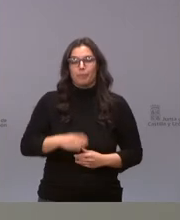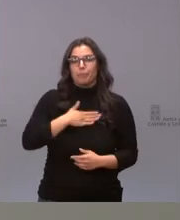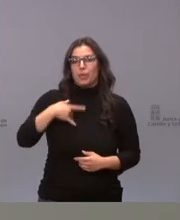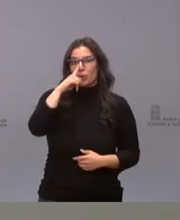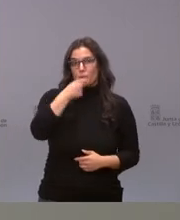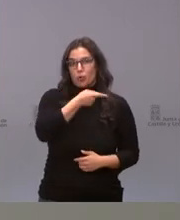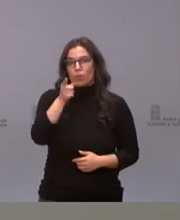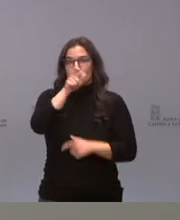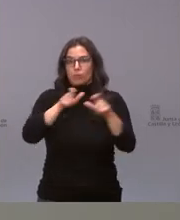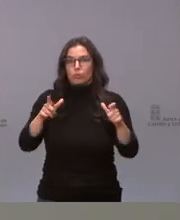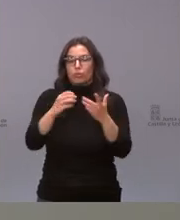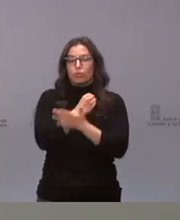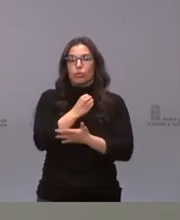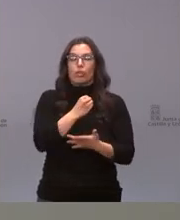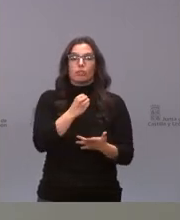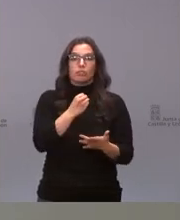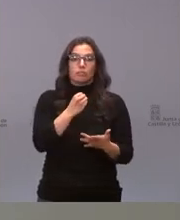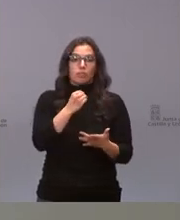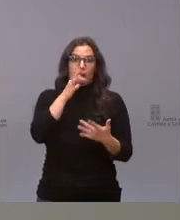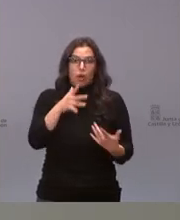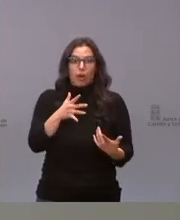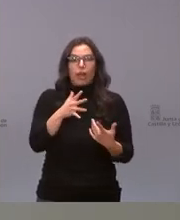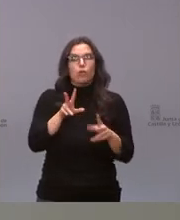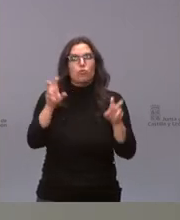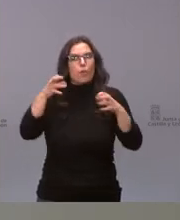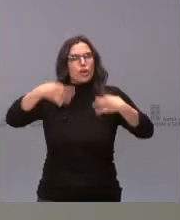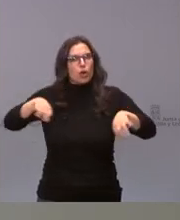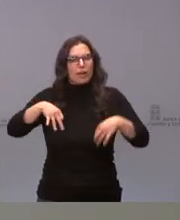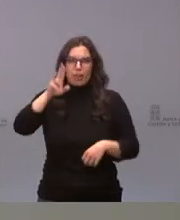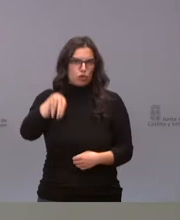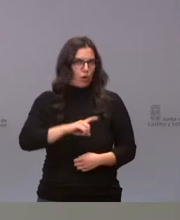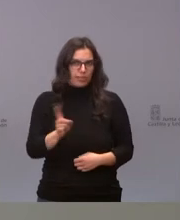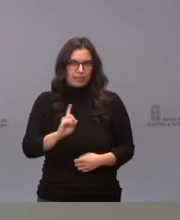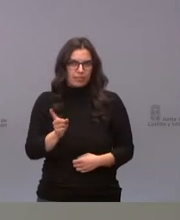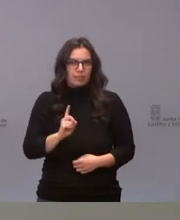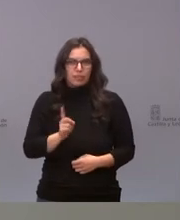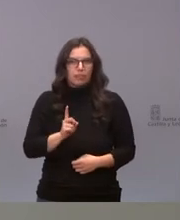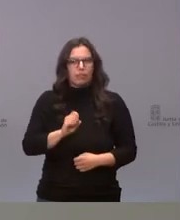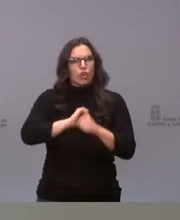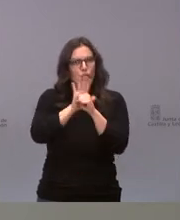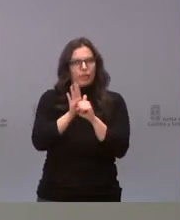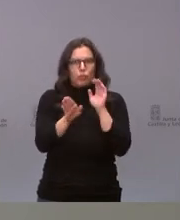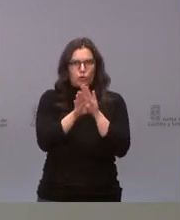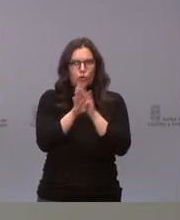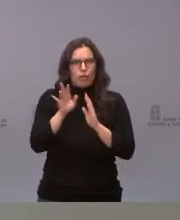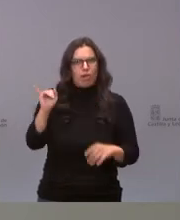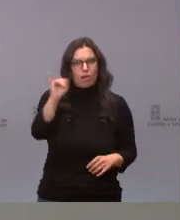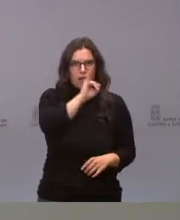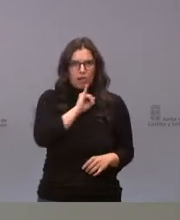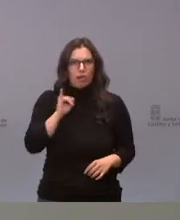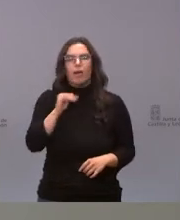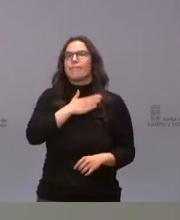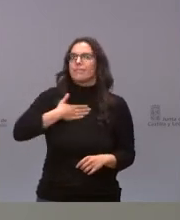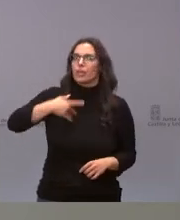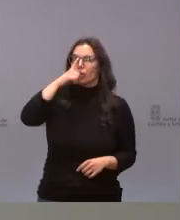ciudadanos que no nos encontramos en una situación de nueva normalidad. Seguimos teniendo el coronavirus entre nosotros. Quiero